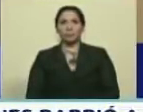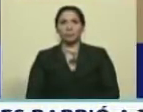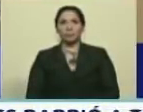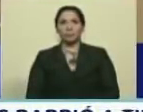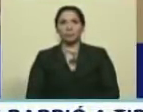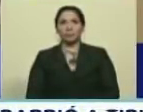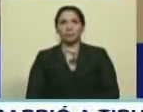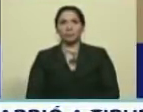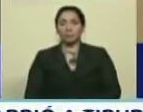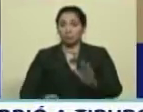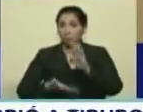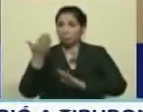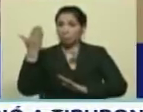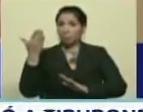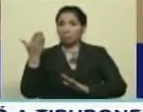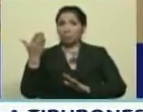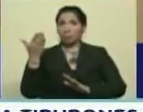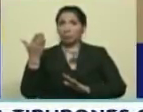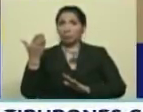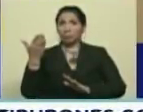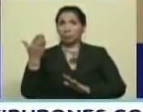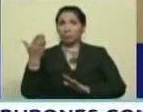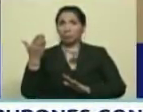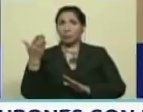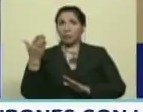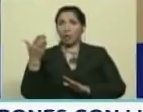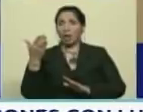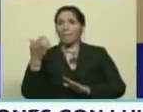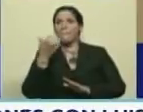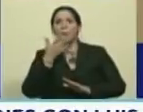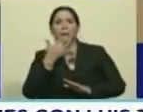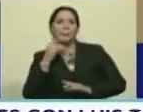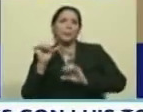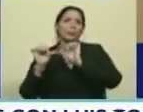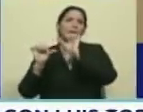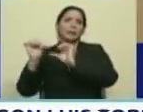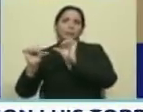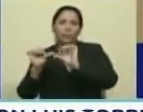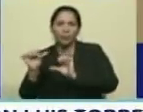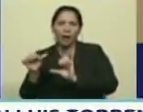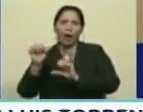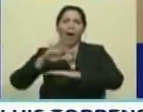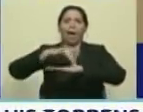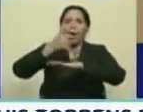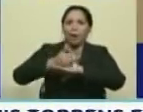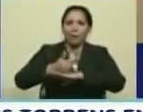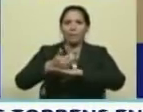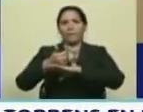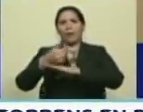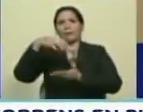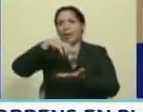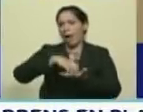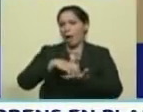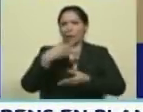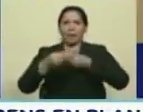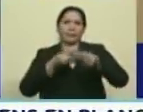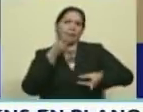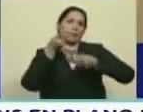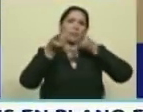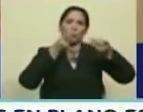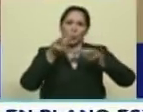saliéndonos de las tradicionales reuniones de jefes de Estado donde se hacían grandes discursos